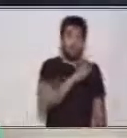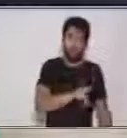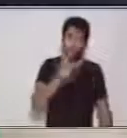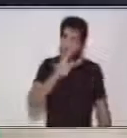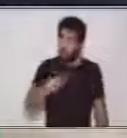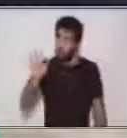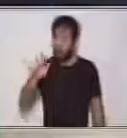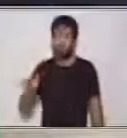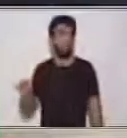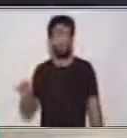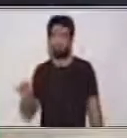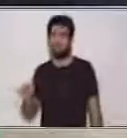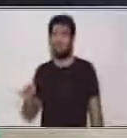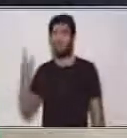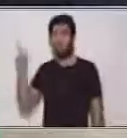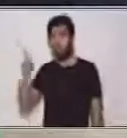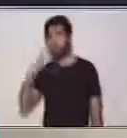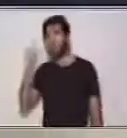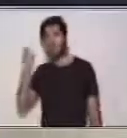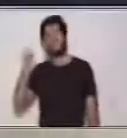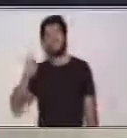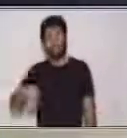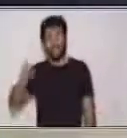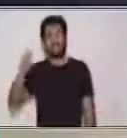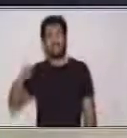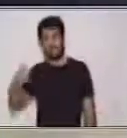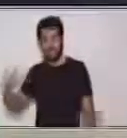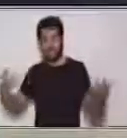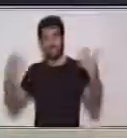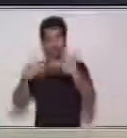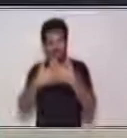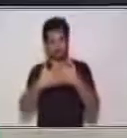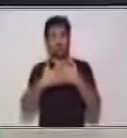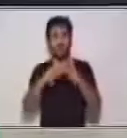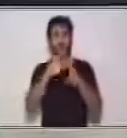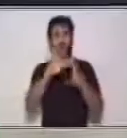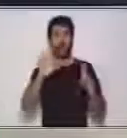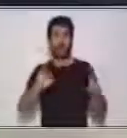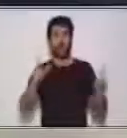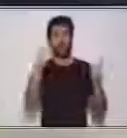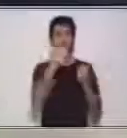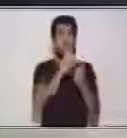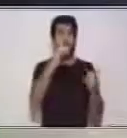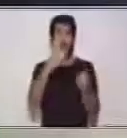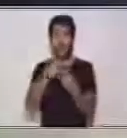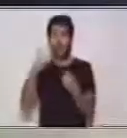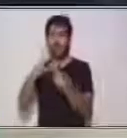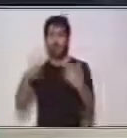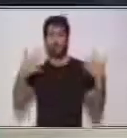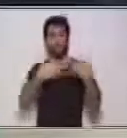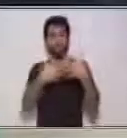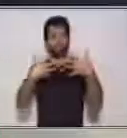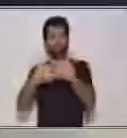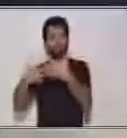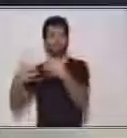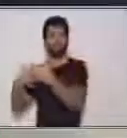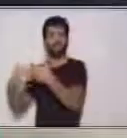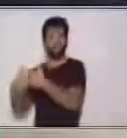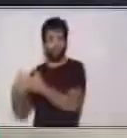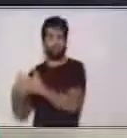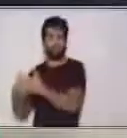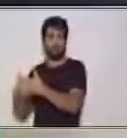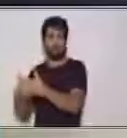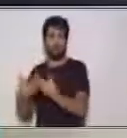la redacción y todo lo que escribamos en un texto debe tener esta parte de concordancia. Pero cuando hablamos